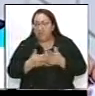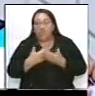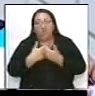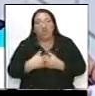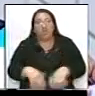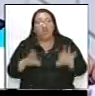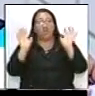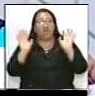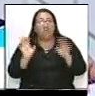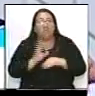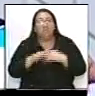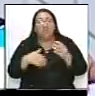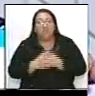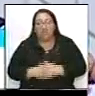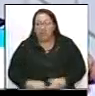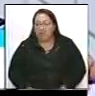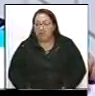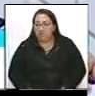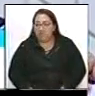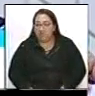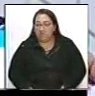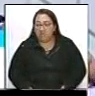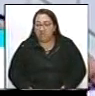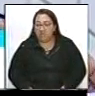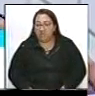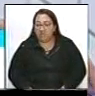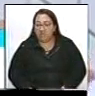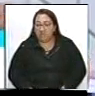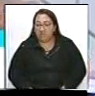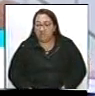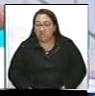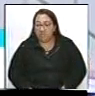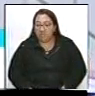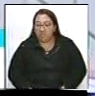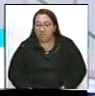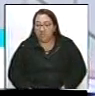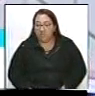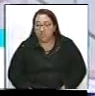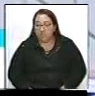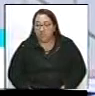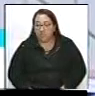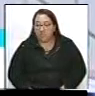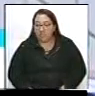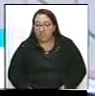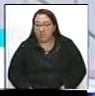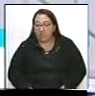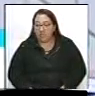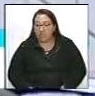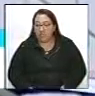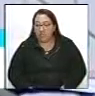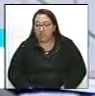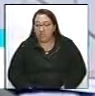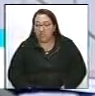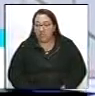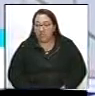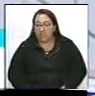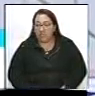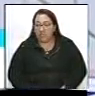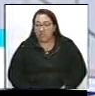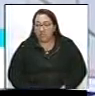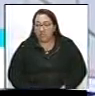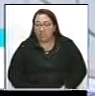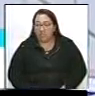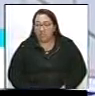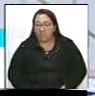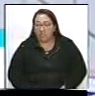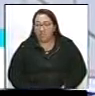cantidad de recursos de todo tipo, ya me imagino que el próximo que va a hacer es tratar de que haya crispación política para que no se vea su tema, ¿no?